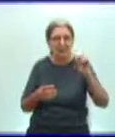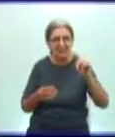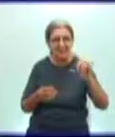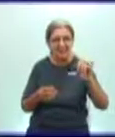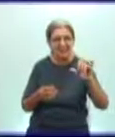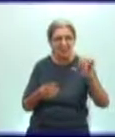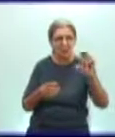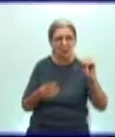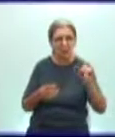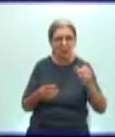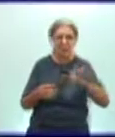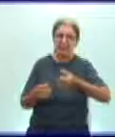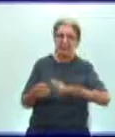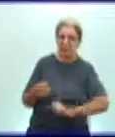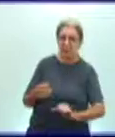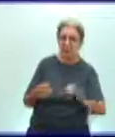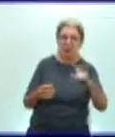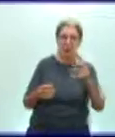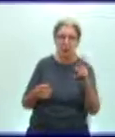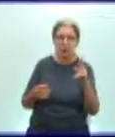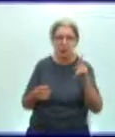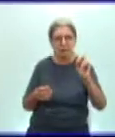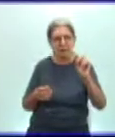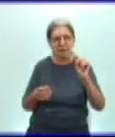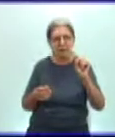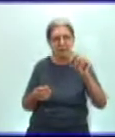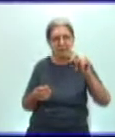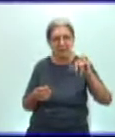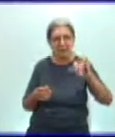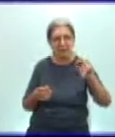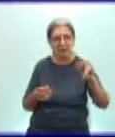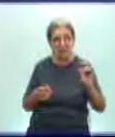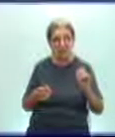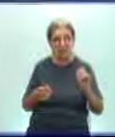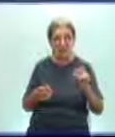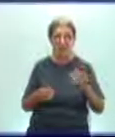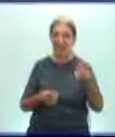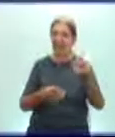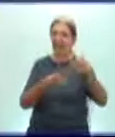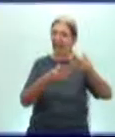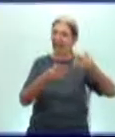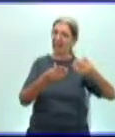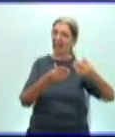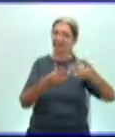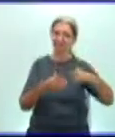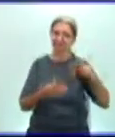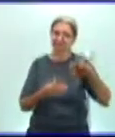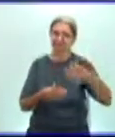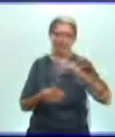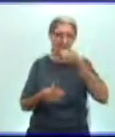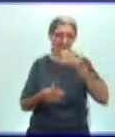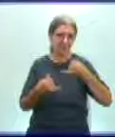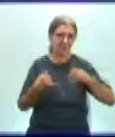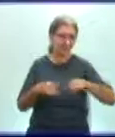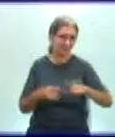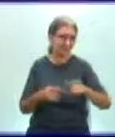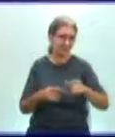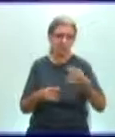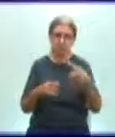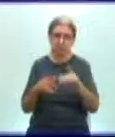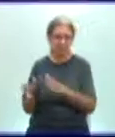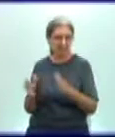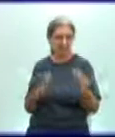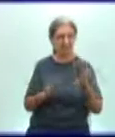Terrero, a su hijo Justino, que ya yo le estoy anticipando algo. En otro fragmento del cuento dice lo